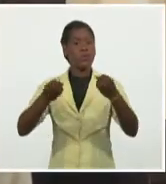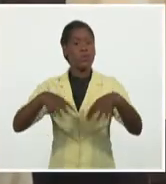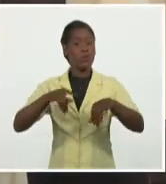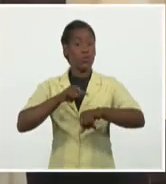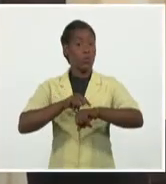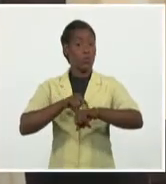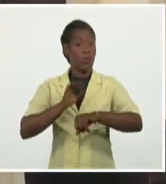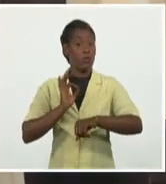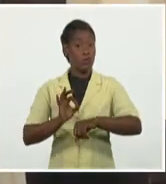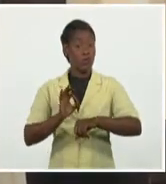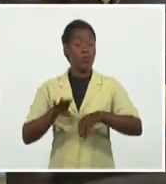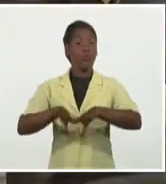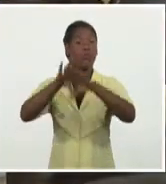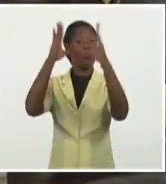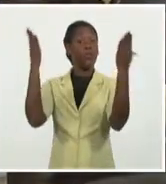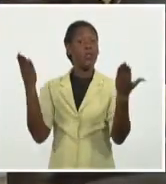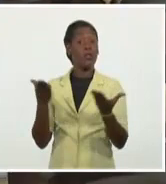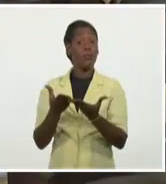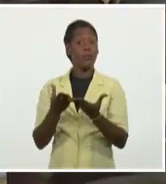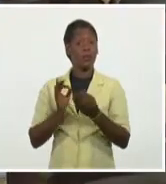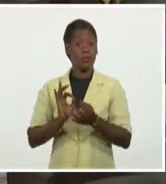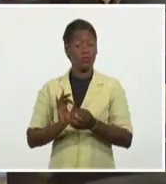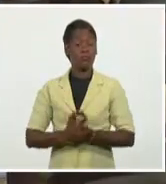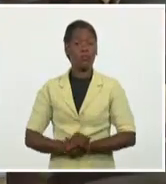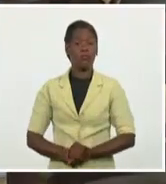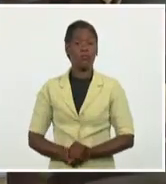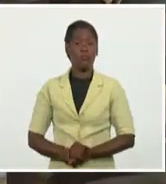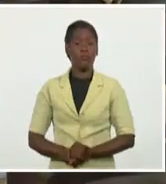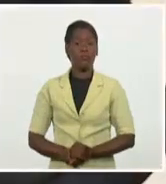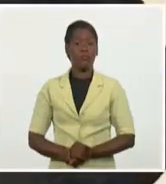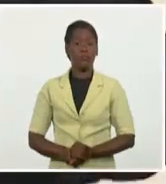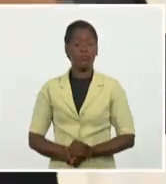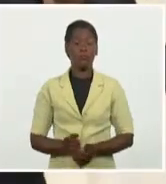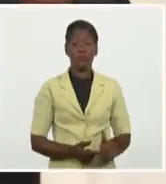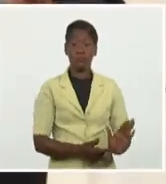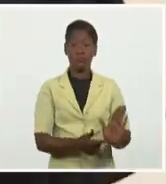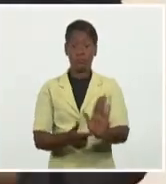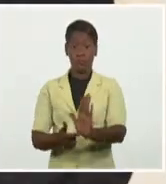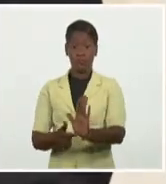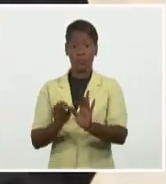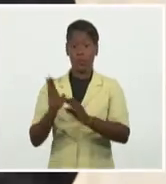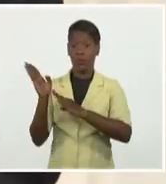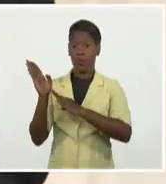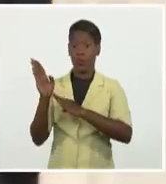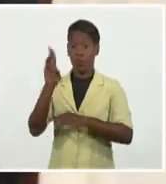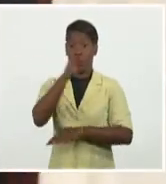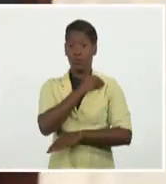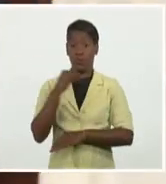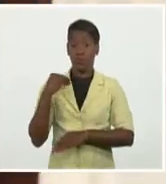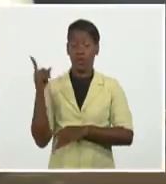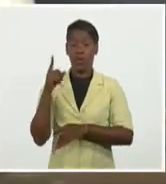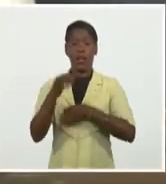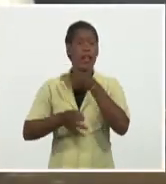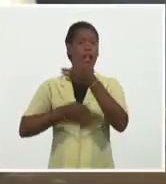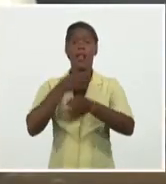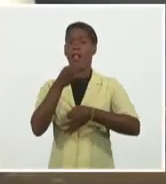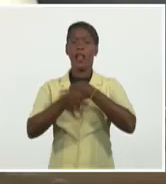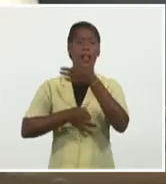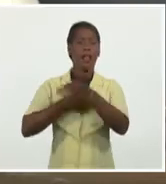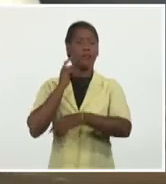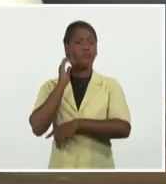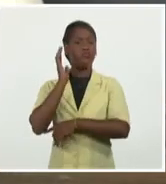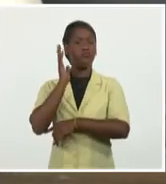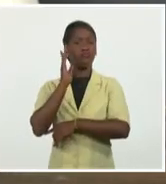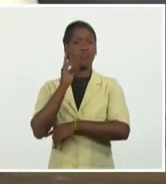y primermundista. En la presentación de los ejemplares, el doctor Eduardo Torres Cueva resaltó que esta nueva